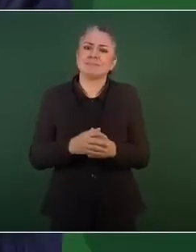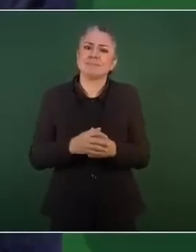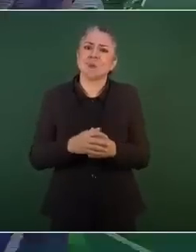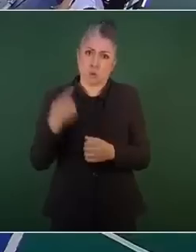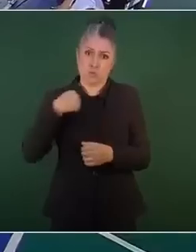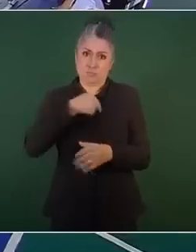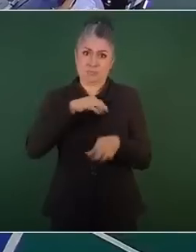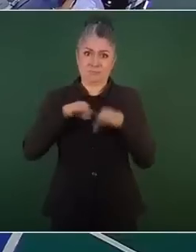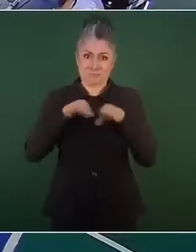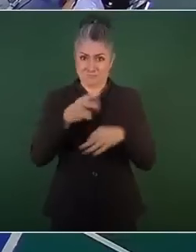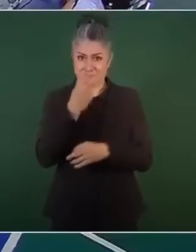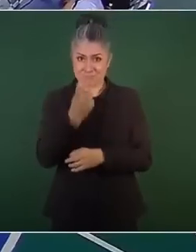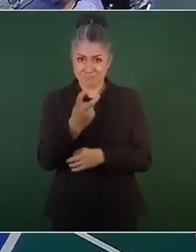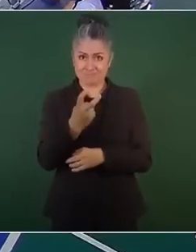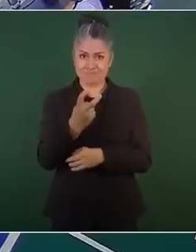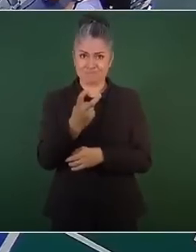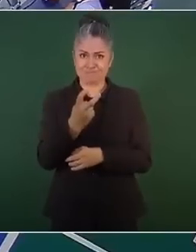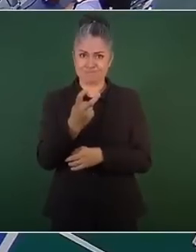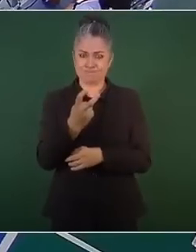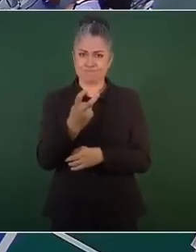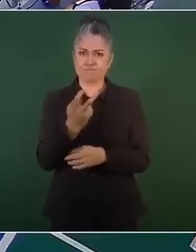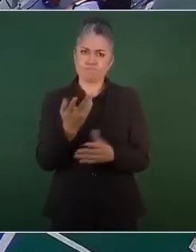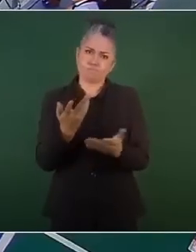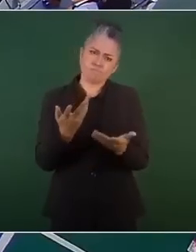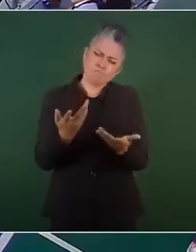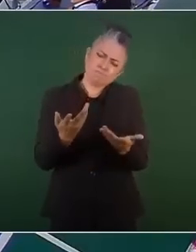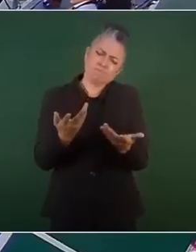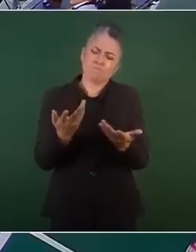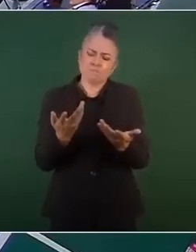Estamos trabajando en eso. Entonces, sí,